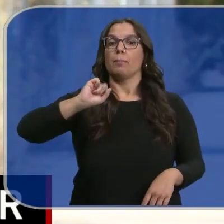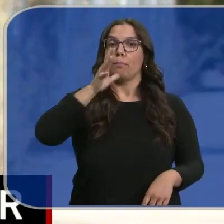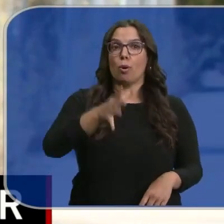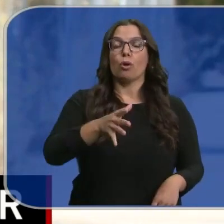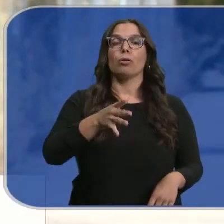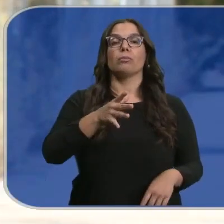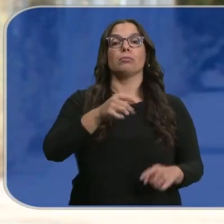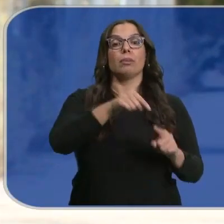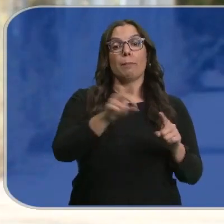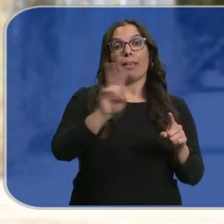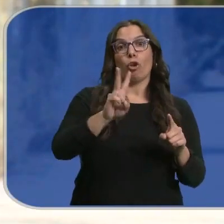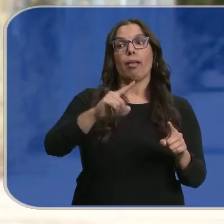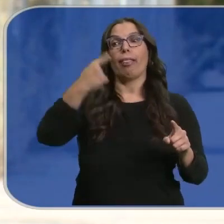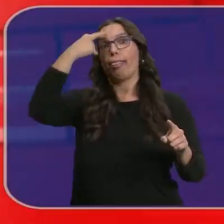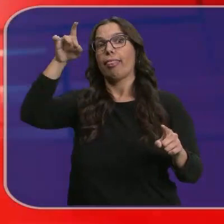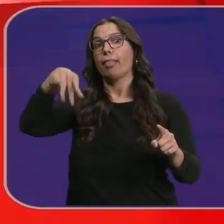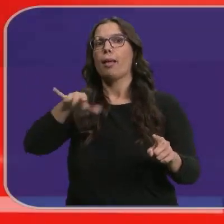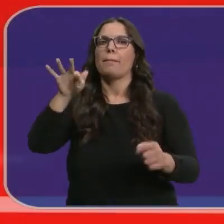identificado y detenido en Valladolid.